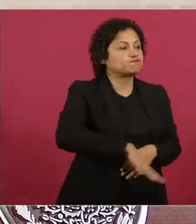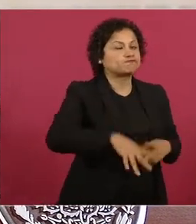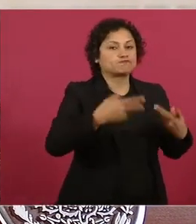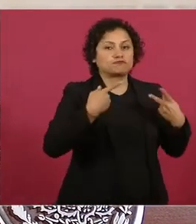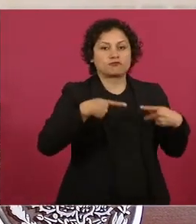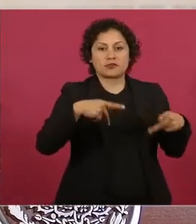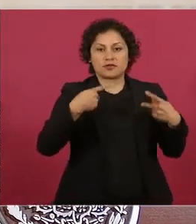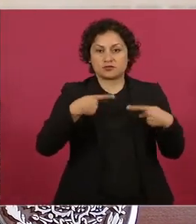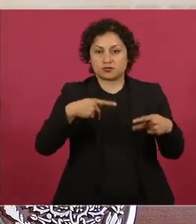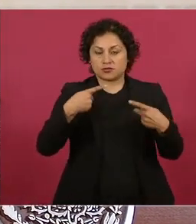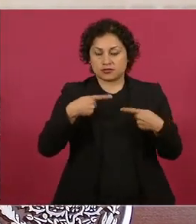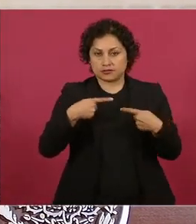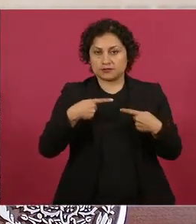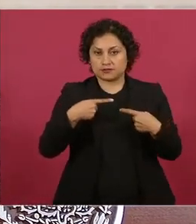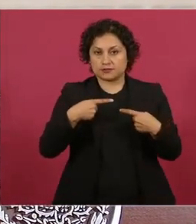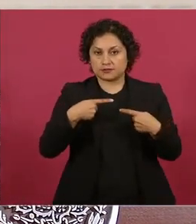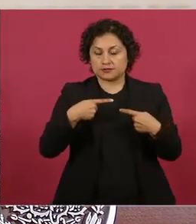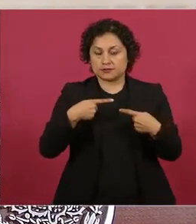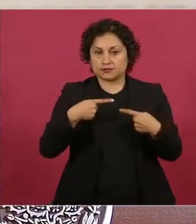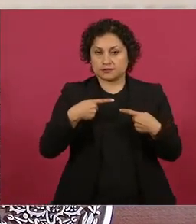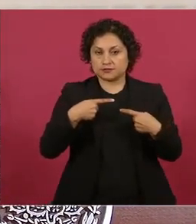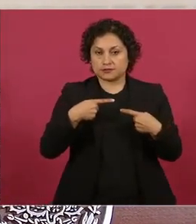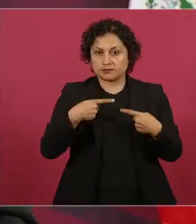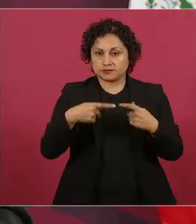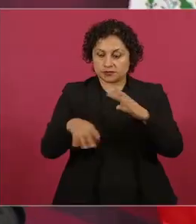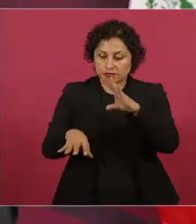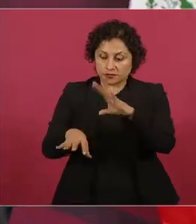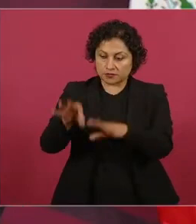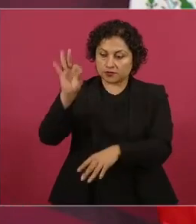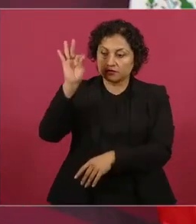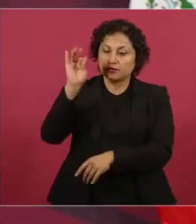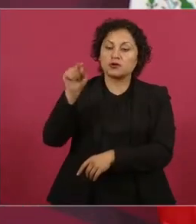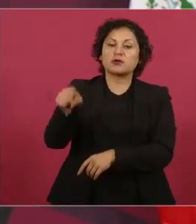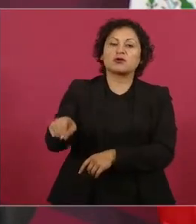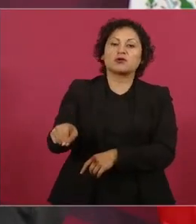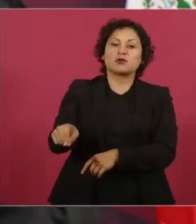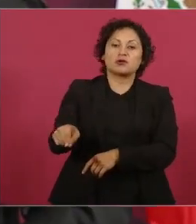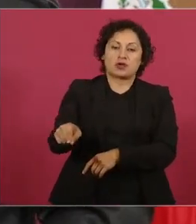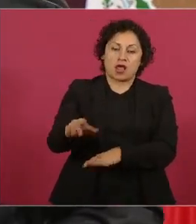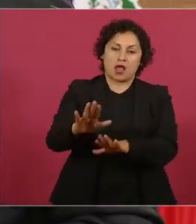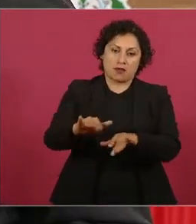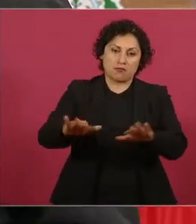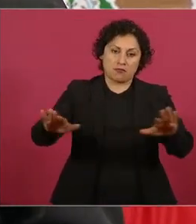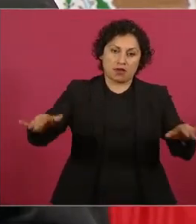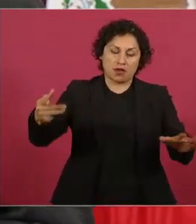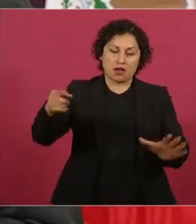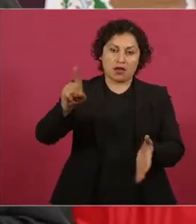se encontró en el mar a